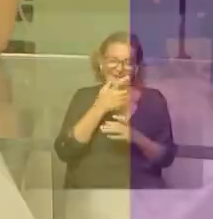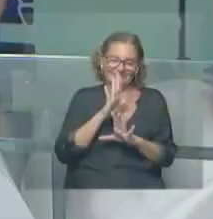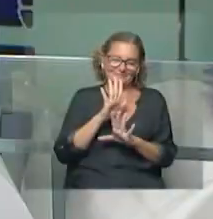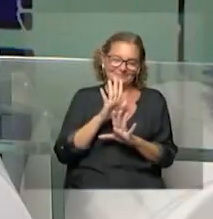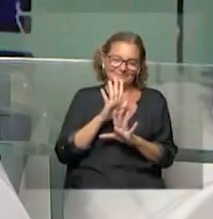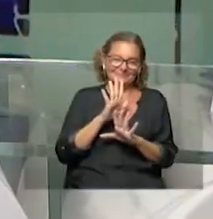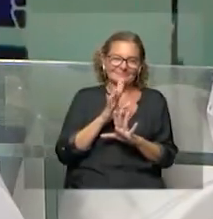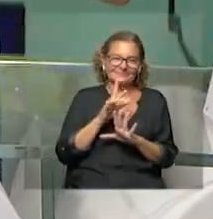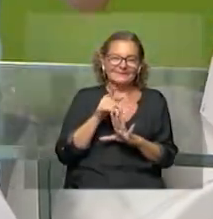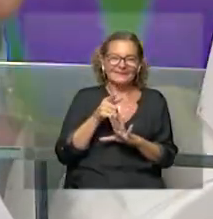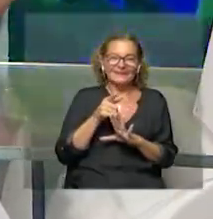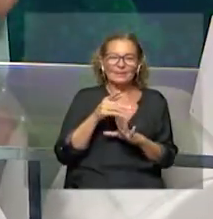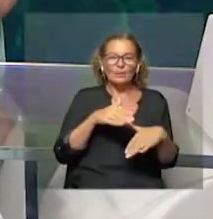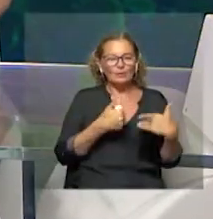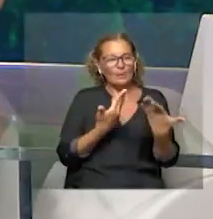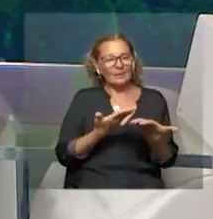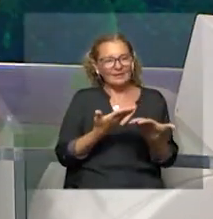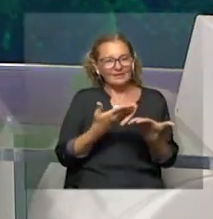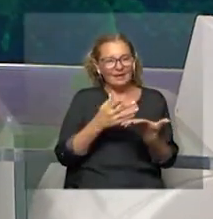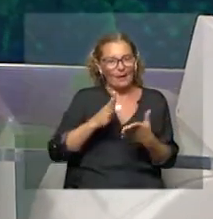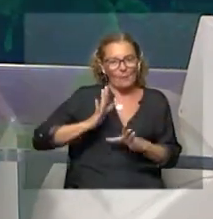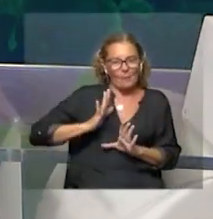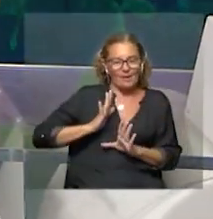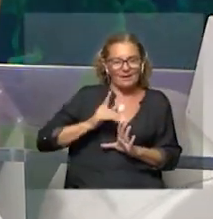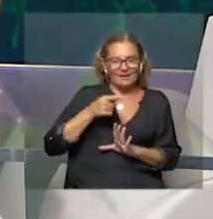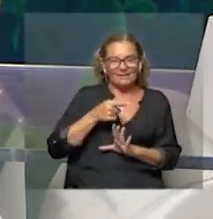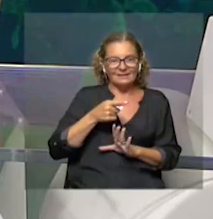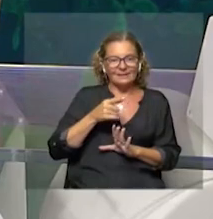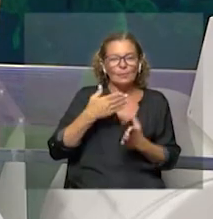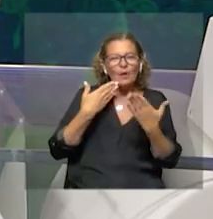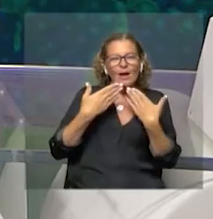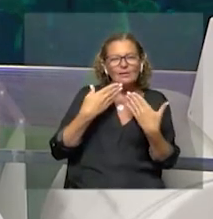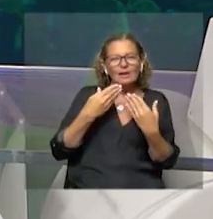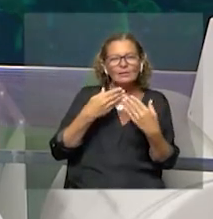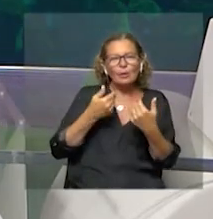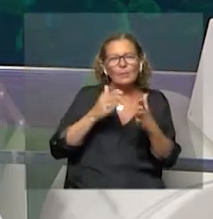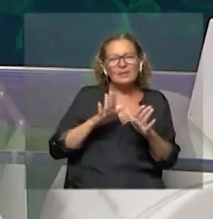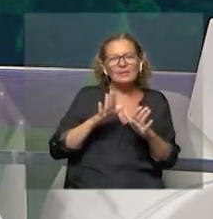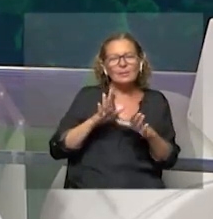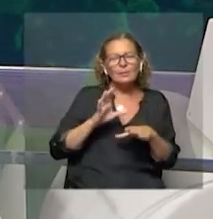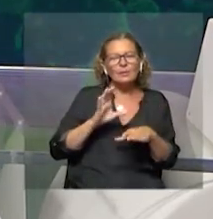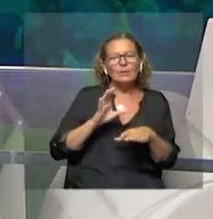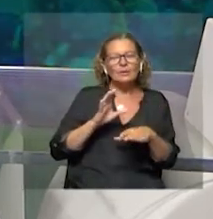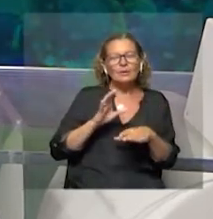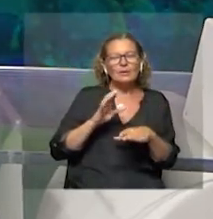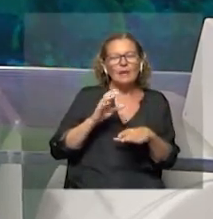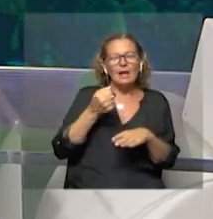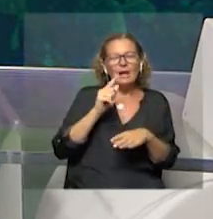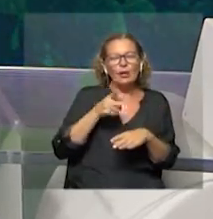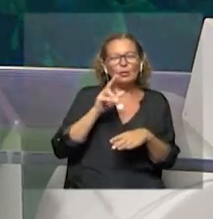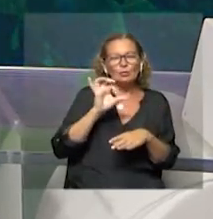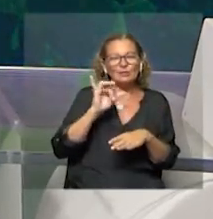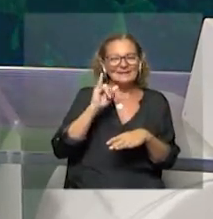ese momento de presentarla a ella Claro que sí que estuvimos hablando al comienzo del programa de Agustina